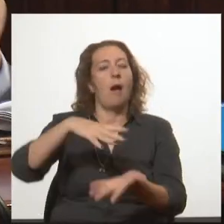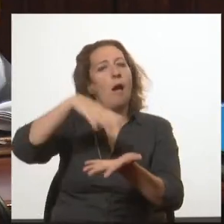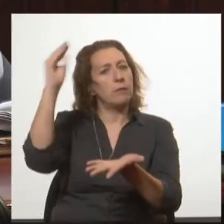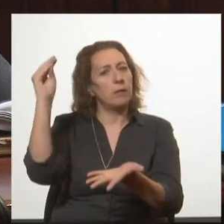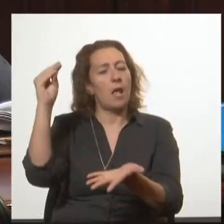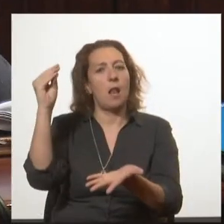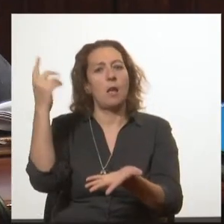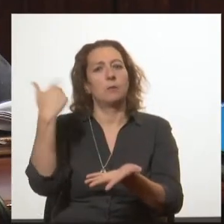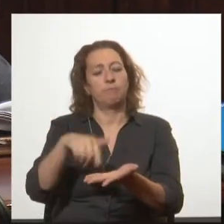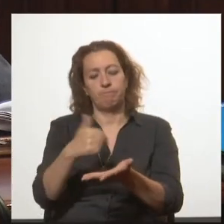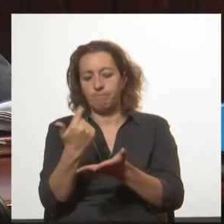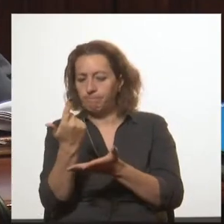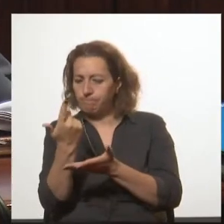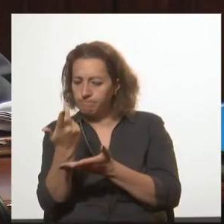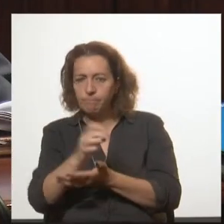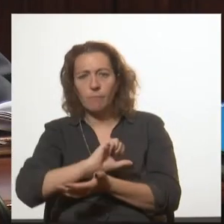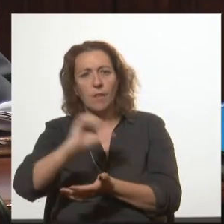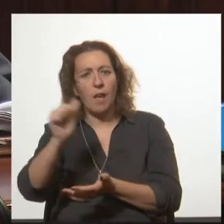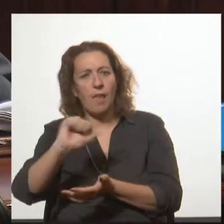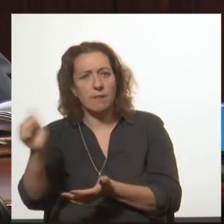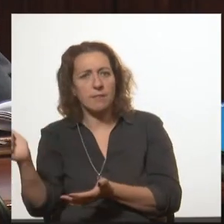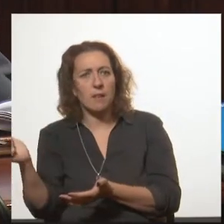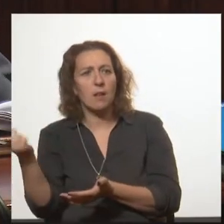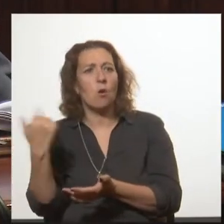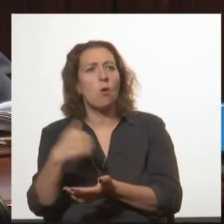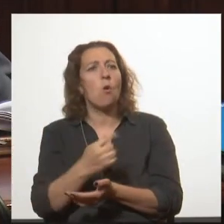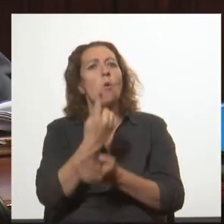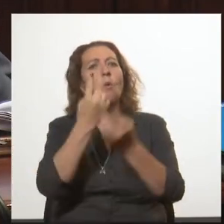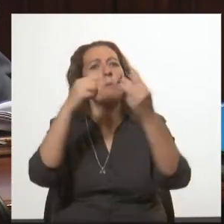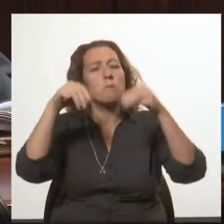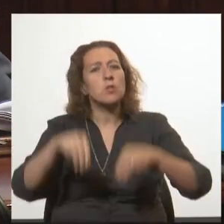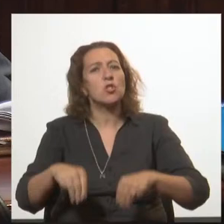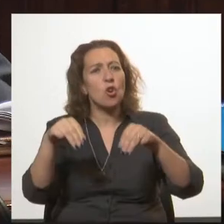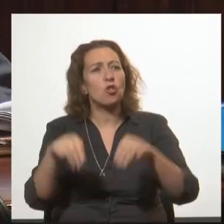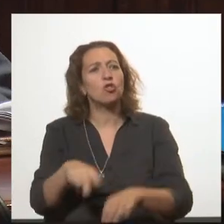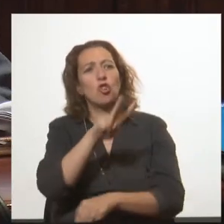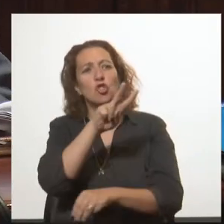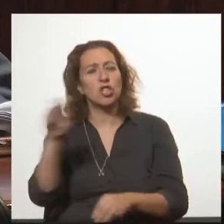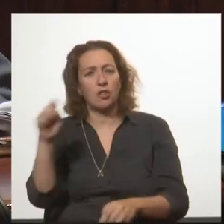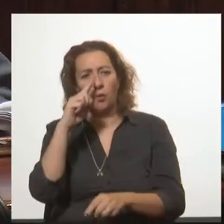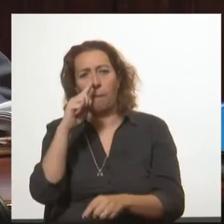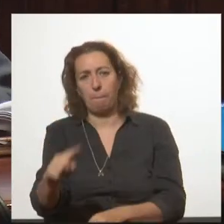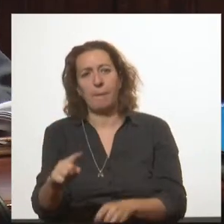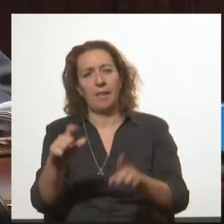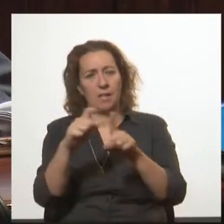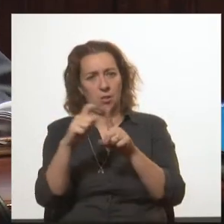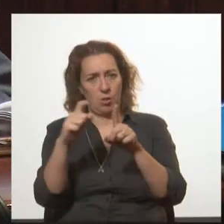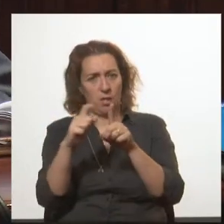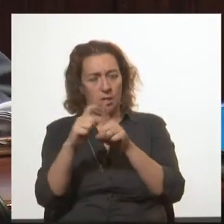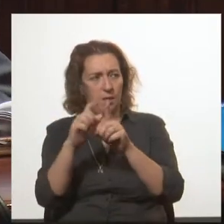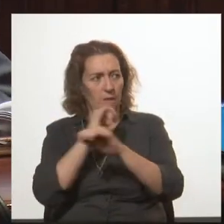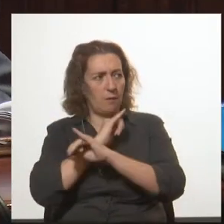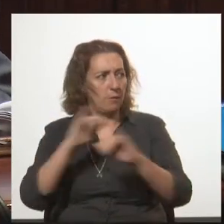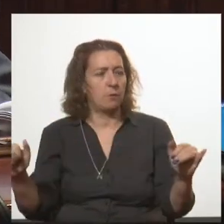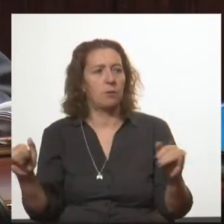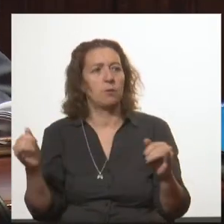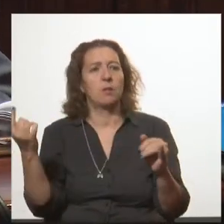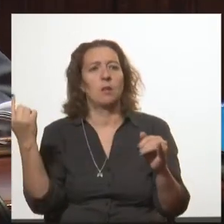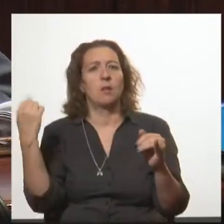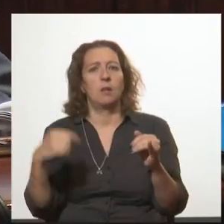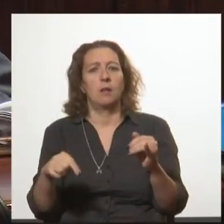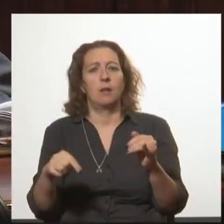contabilizaba como ganancias un millón doscientos mil dólares de la difusión que iban a realizar terceros